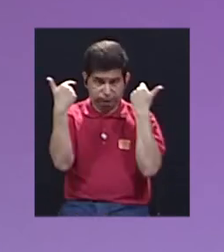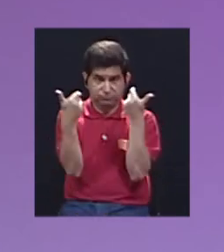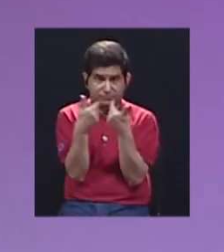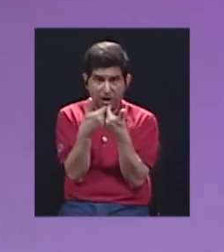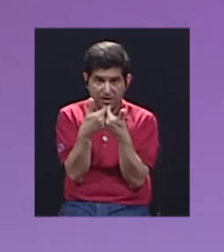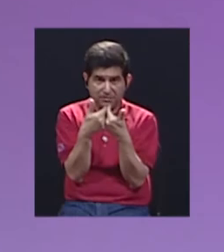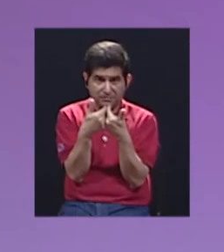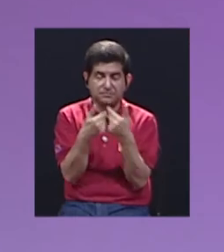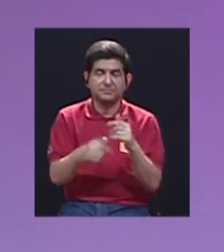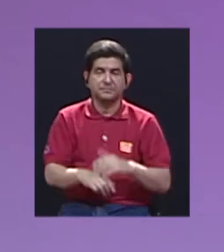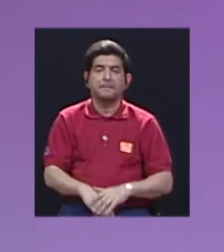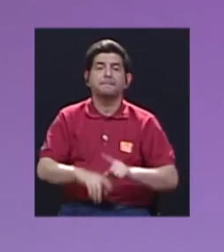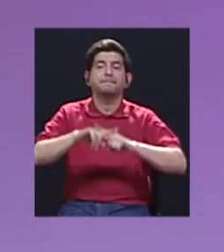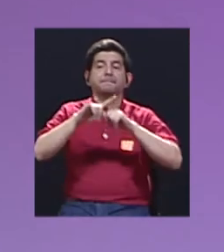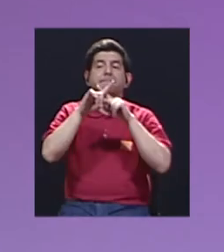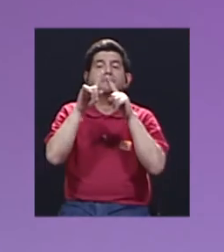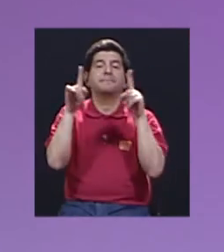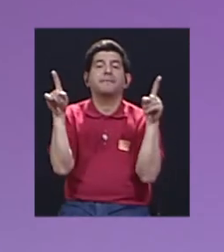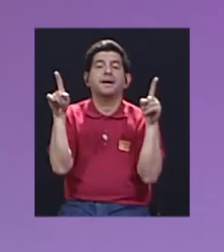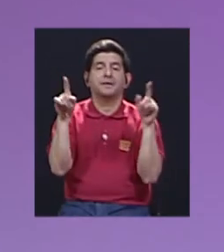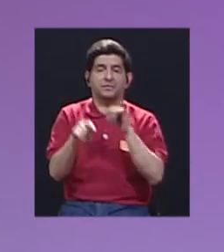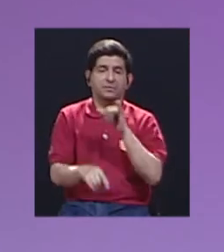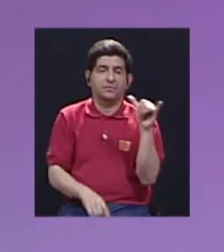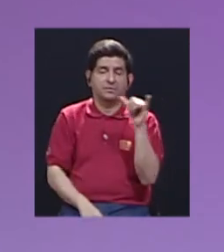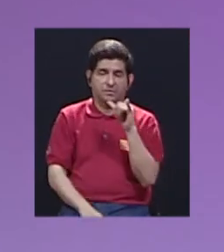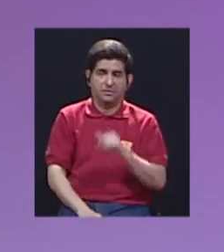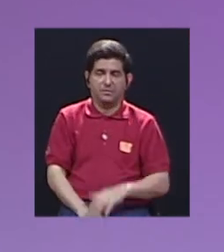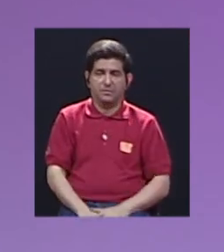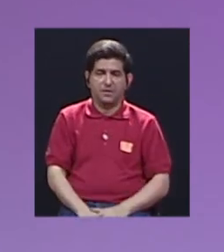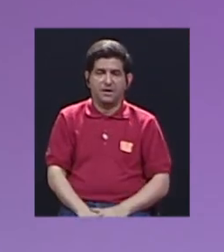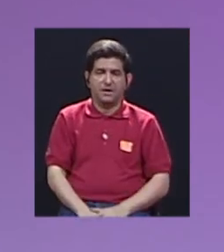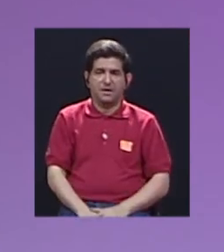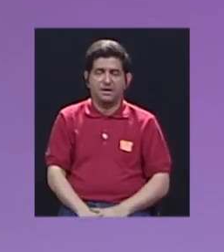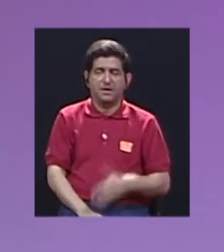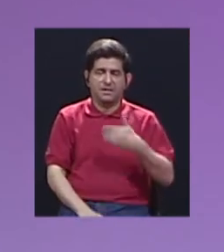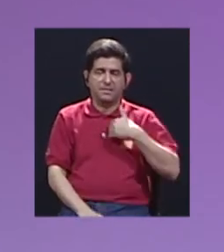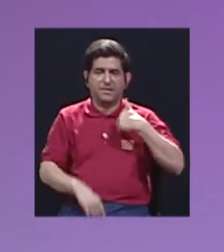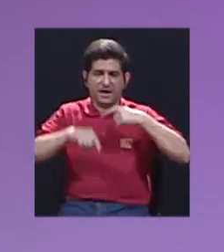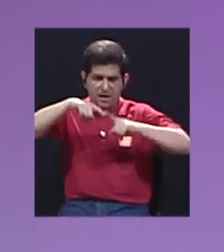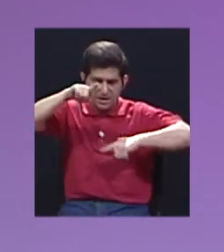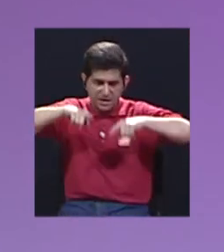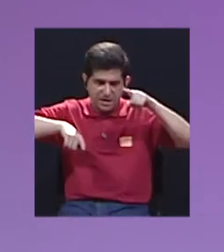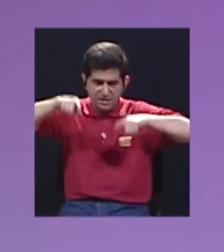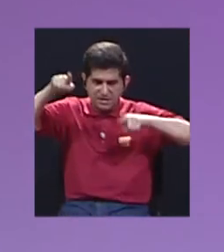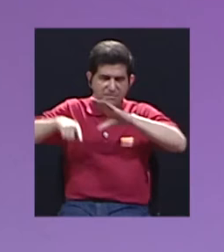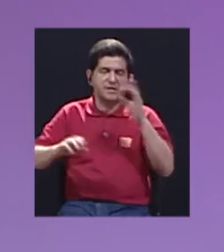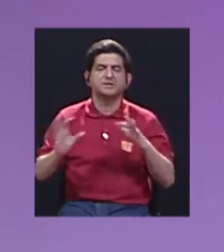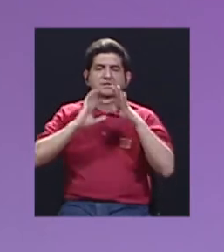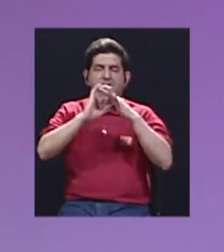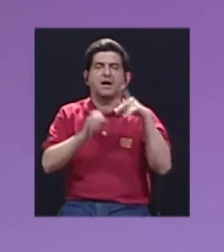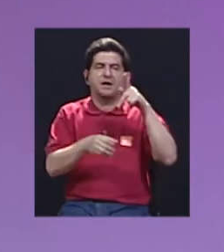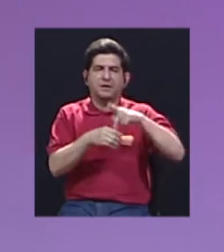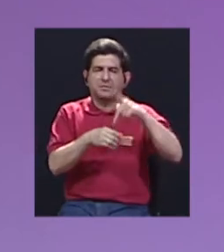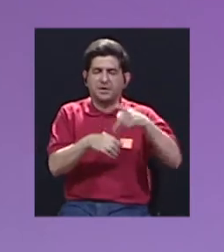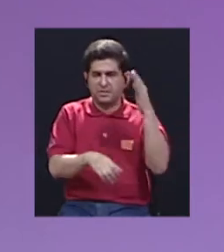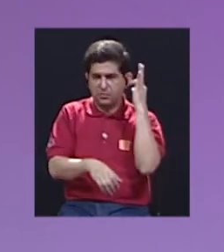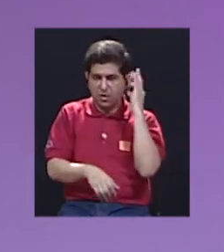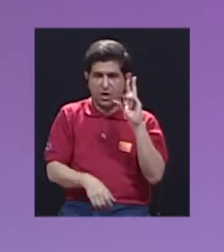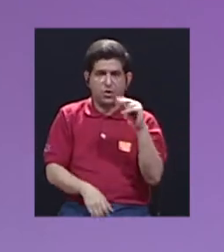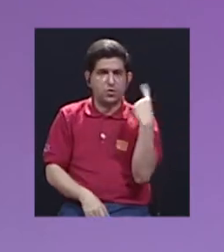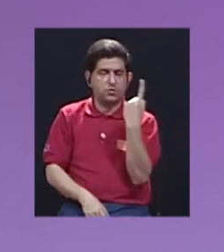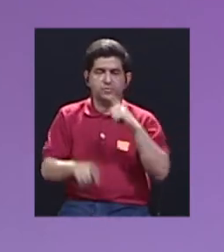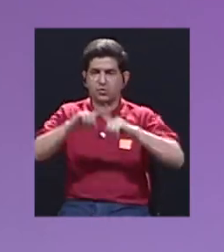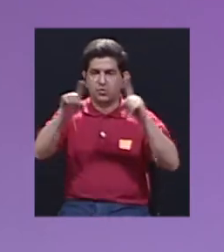colectividad, pero también de diversidad y unidad, porque participan mujeres no solo